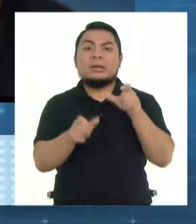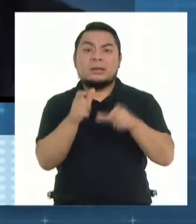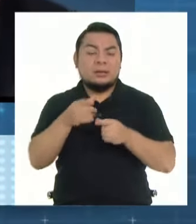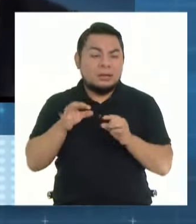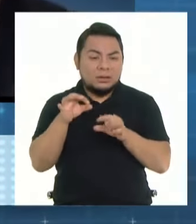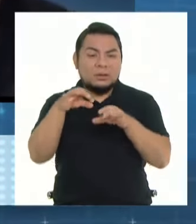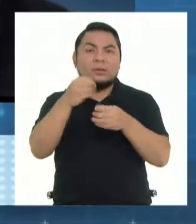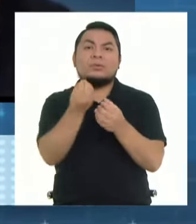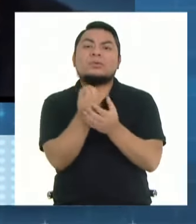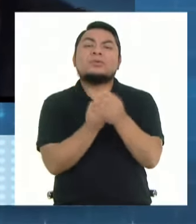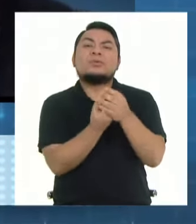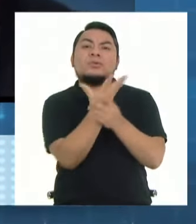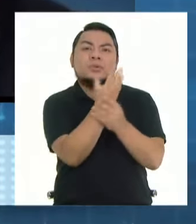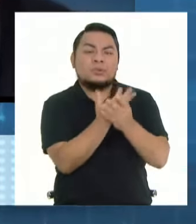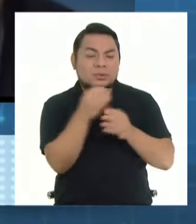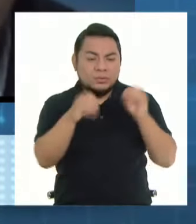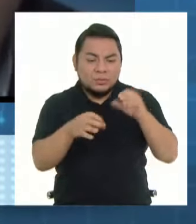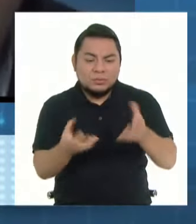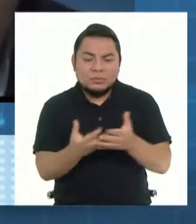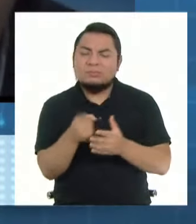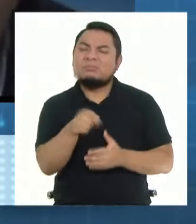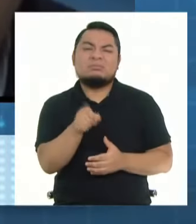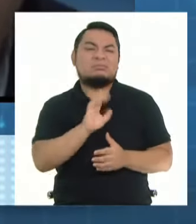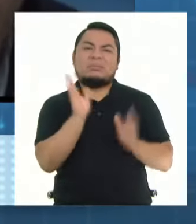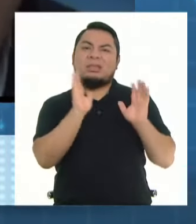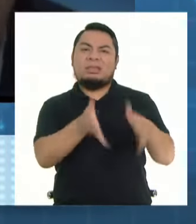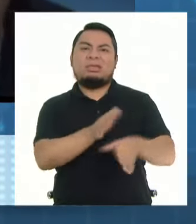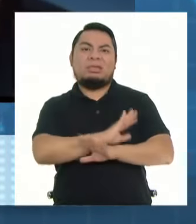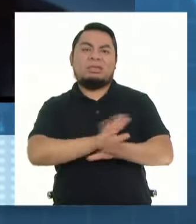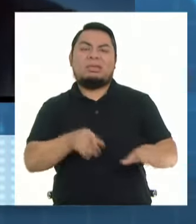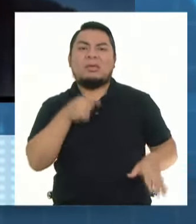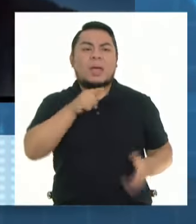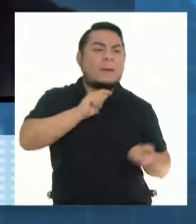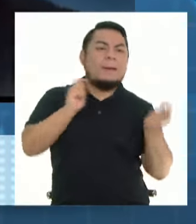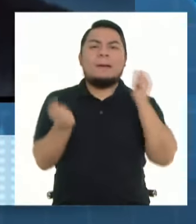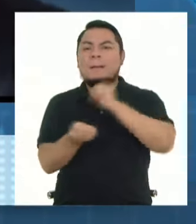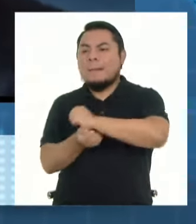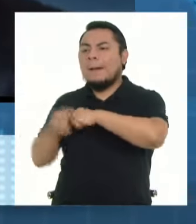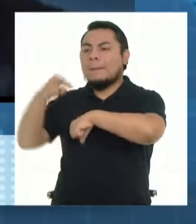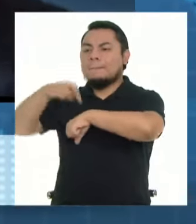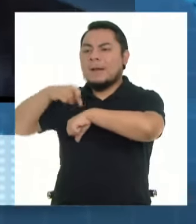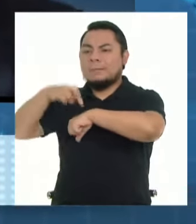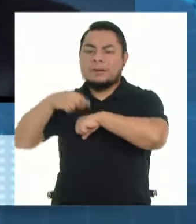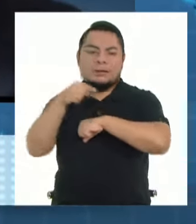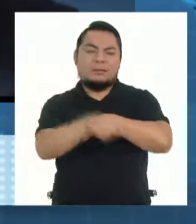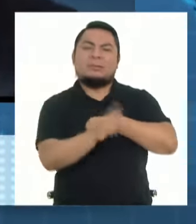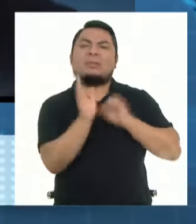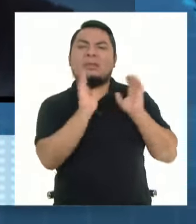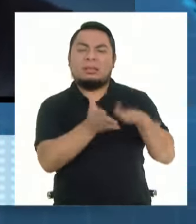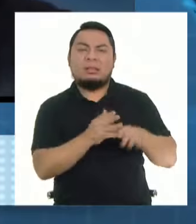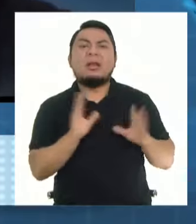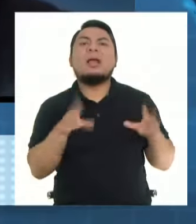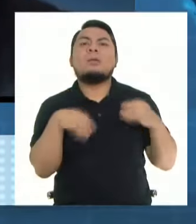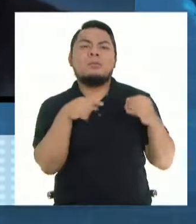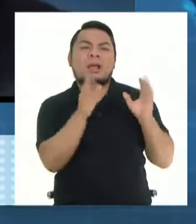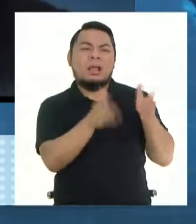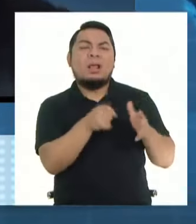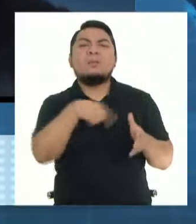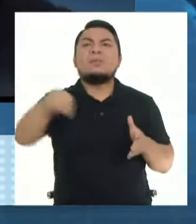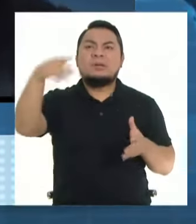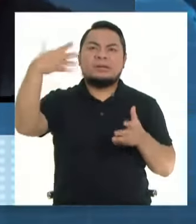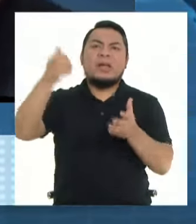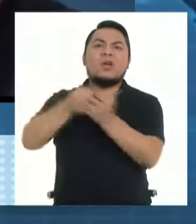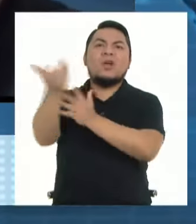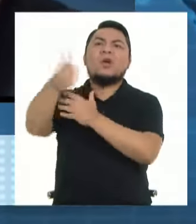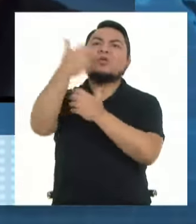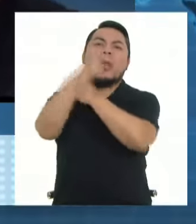trigo, cebada. Esa gente ha tenido que emigrar a, por ejemplo, hacer papa. Y entonces preguntan, ¿por qué hay sobreproducción de papa?